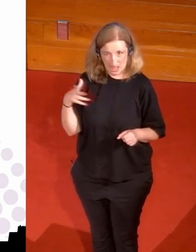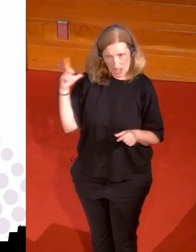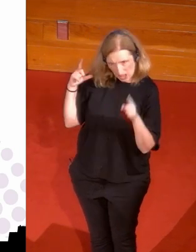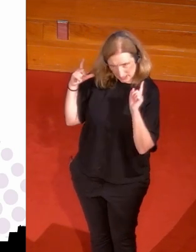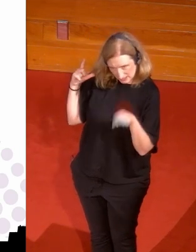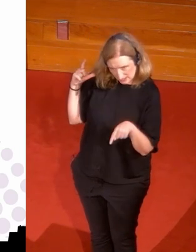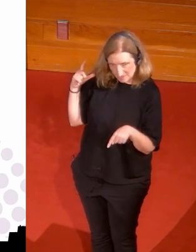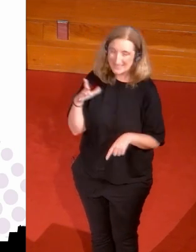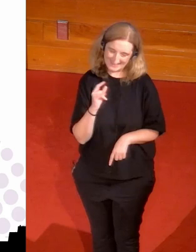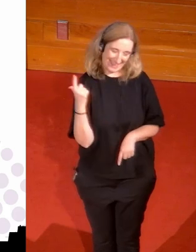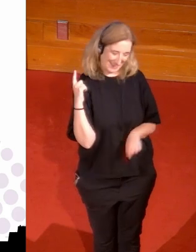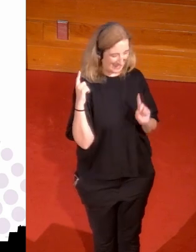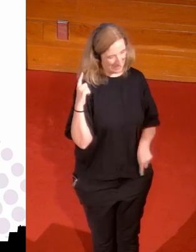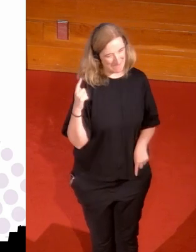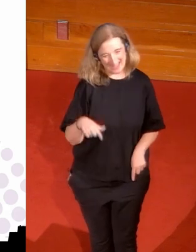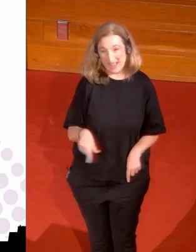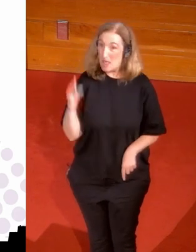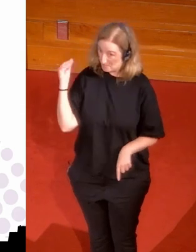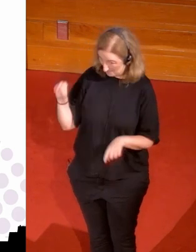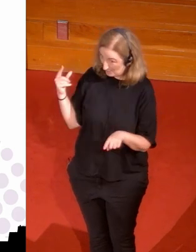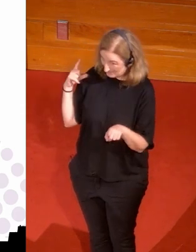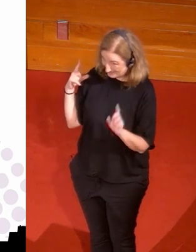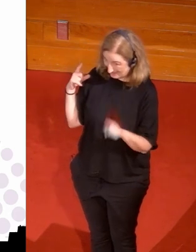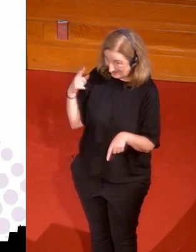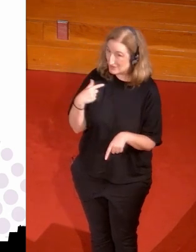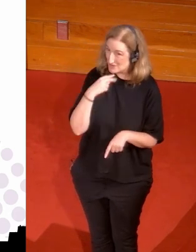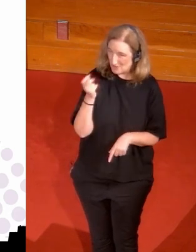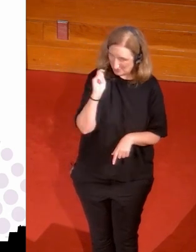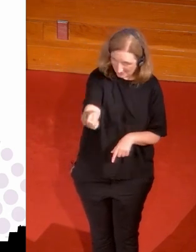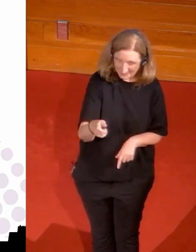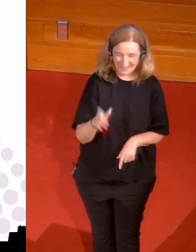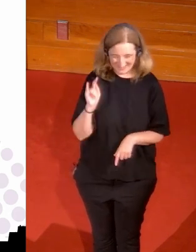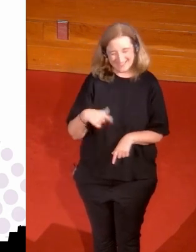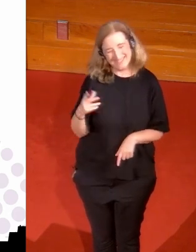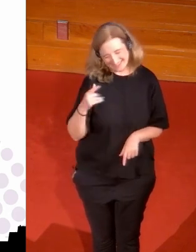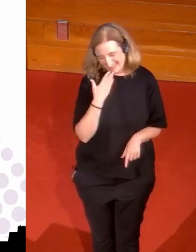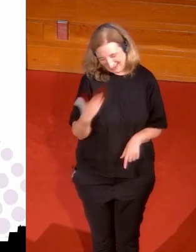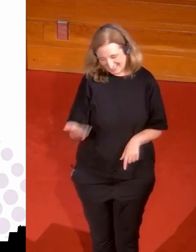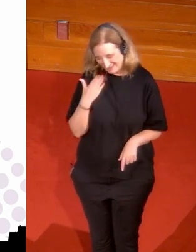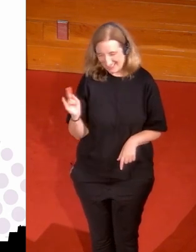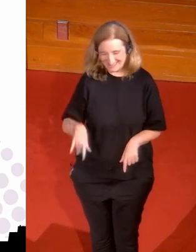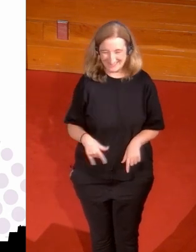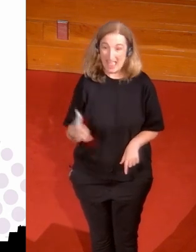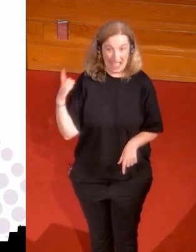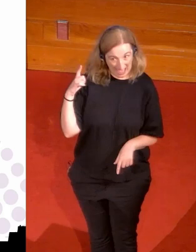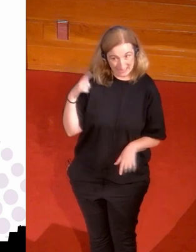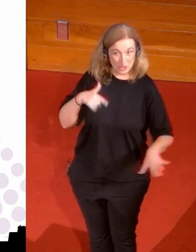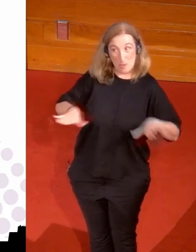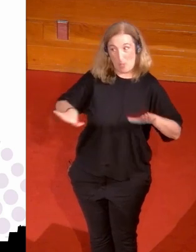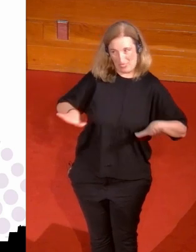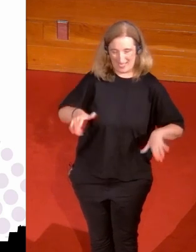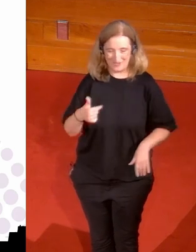ayer verdad también Y preguntaste también yo te di la palabra gracias ayer actú de